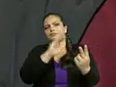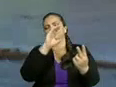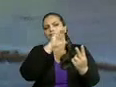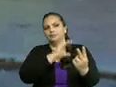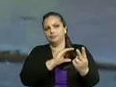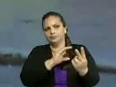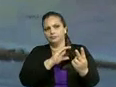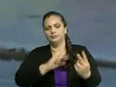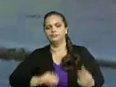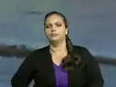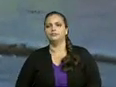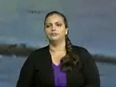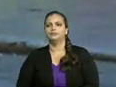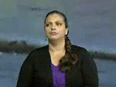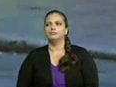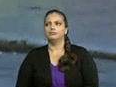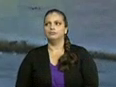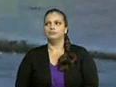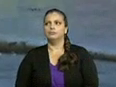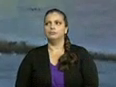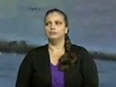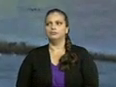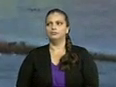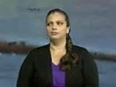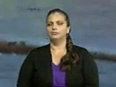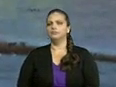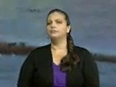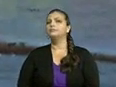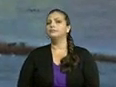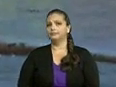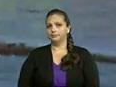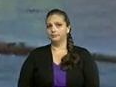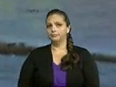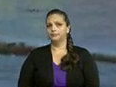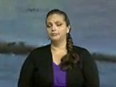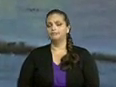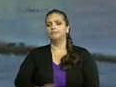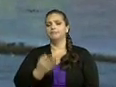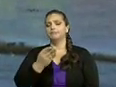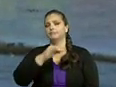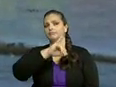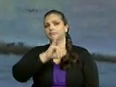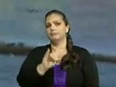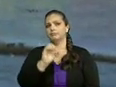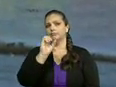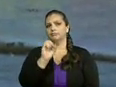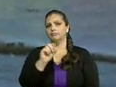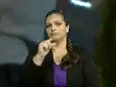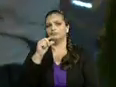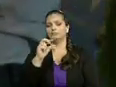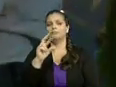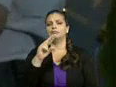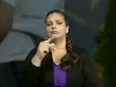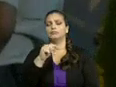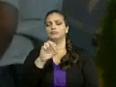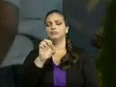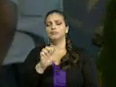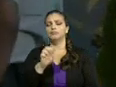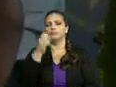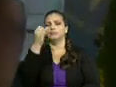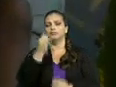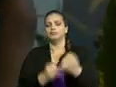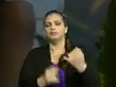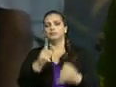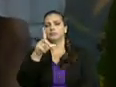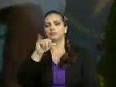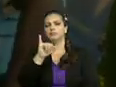participado. El fallecido fue identificado como Jorge Lino, de 43 años, ex vocalista